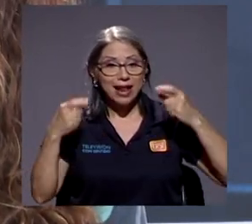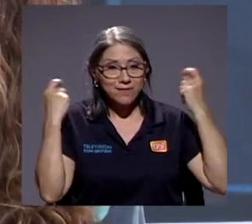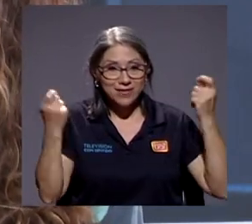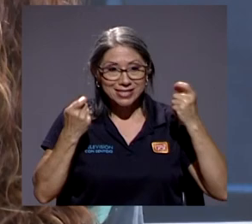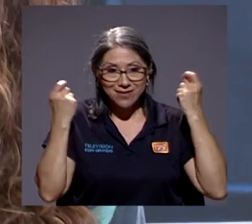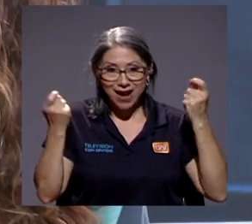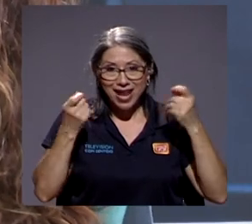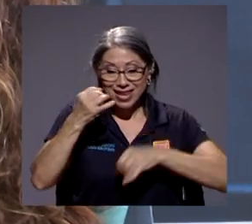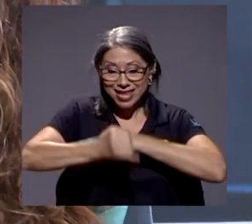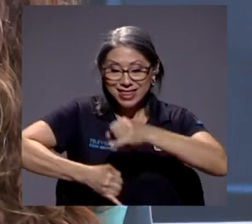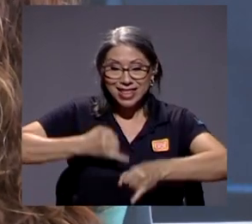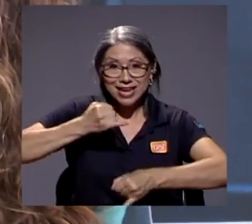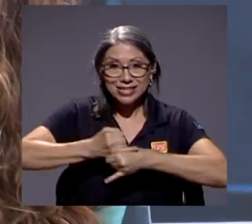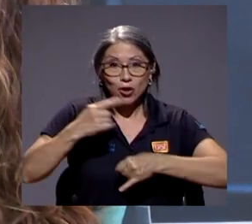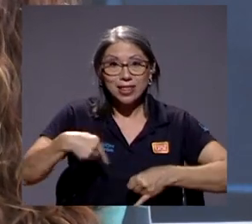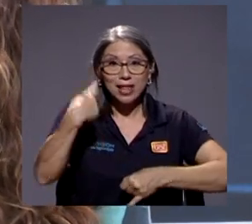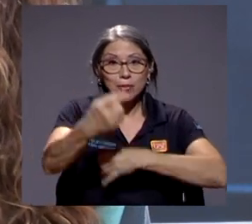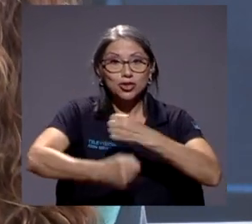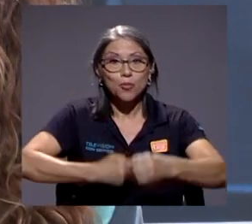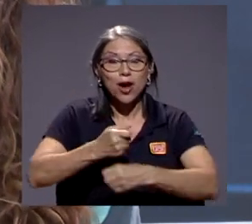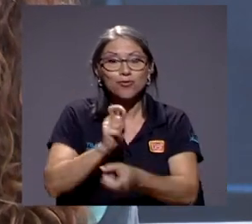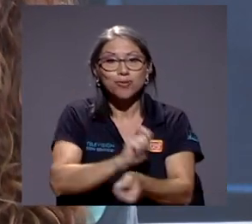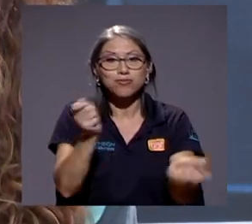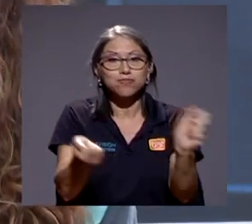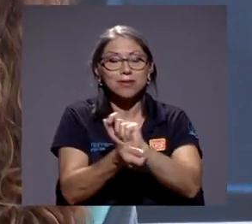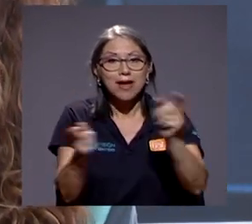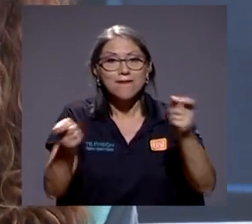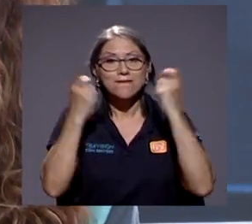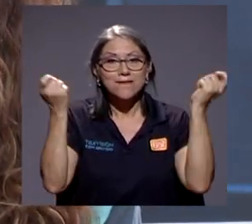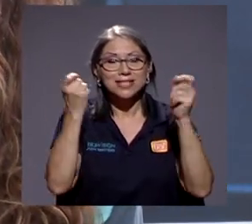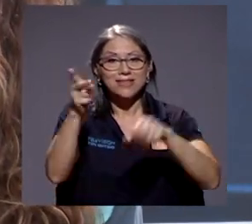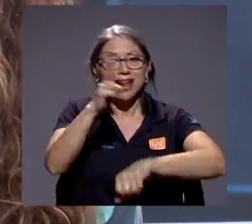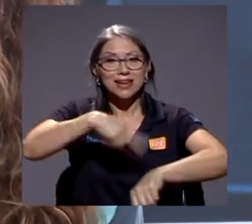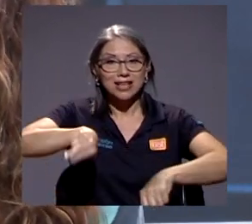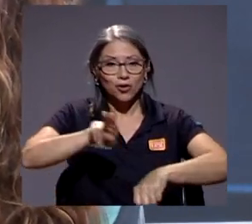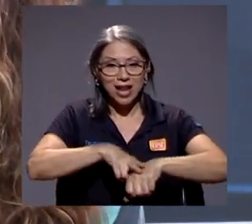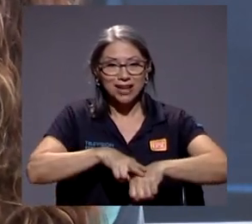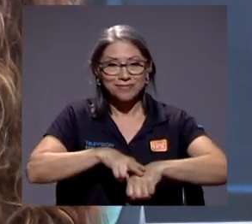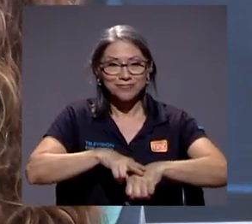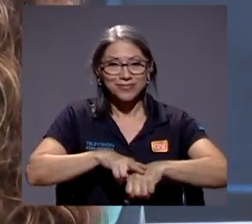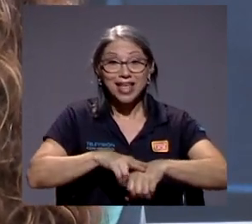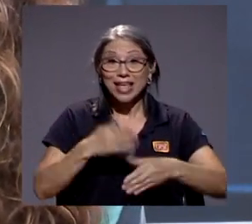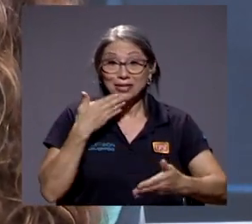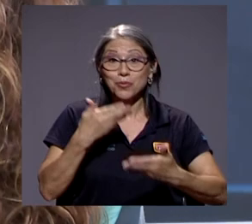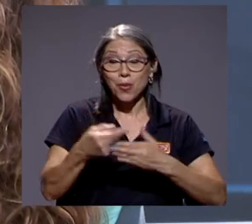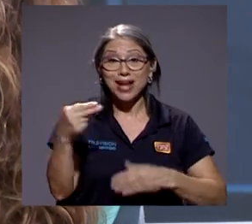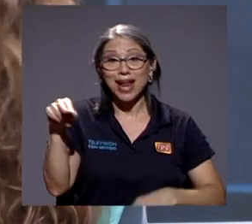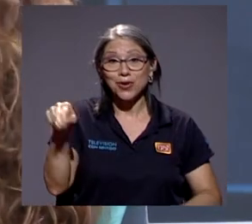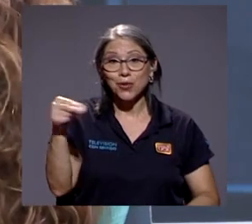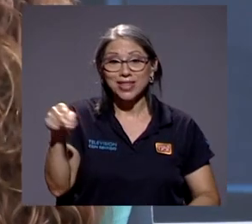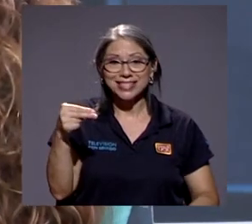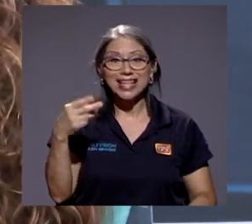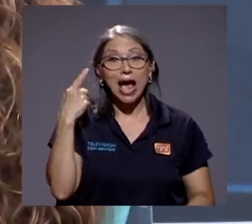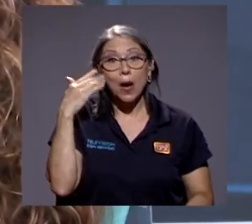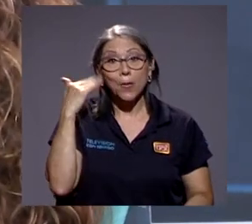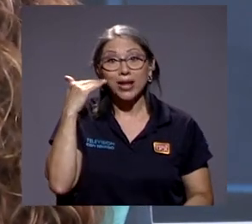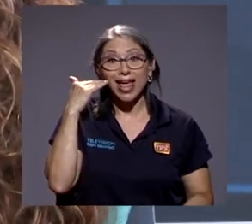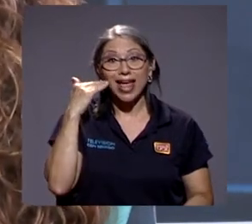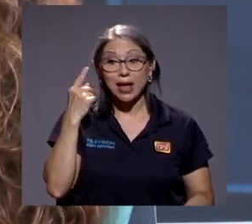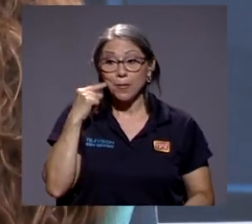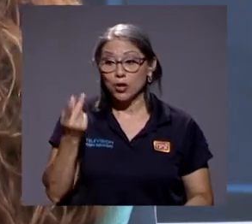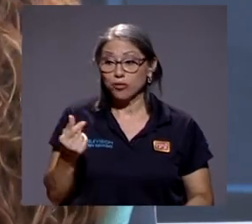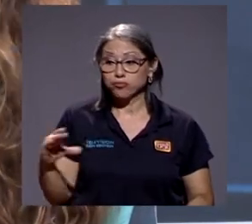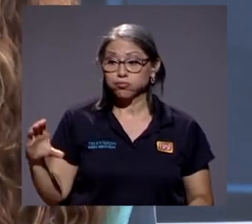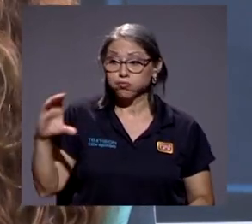internacional del próximo año se va a convertir en un festival nacional entonces es buena noticia porque los recursos del festival internacional